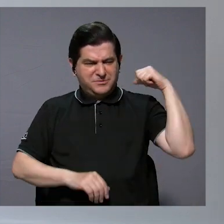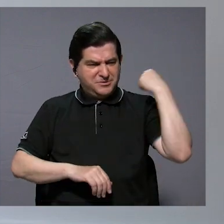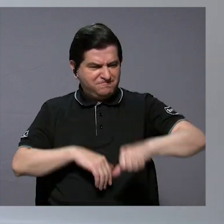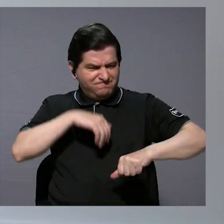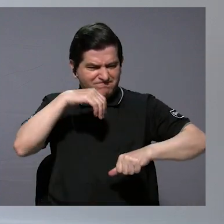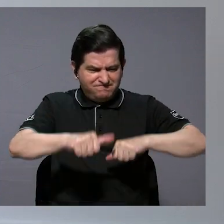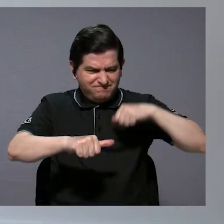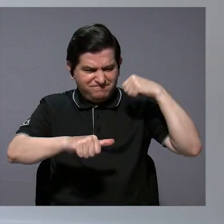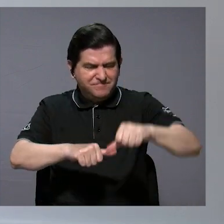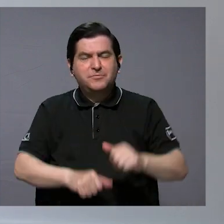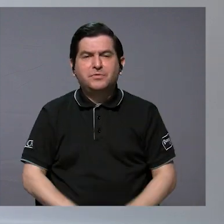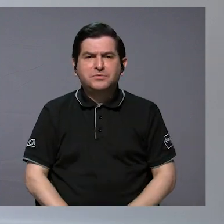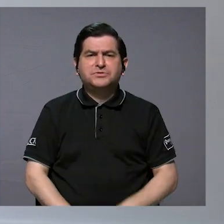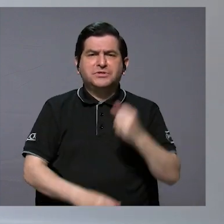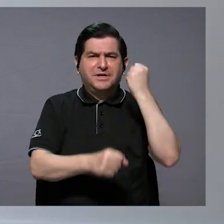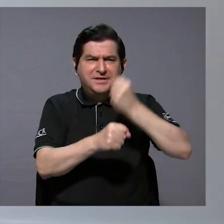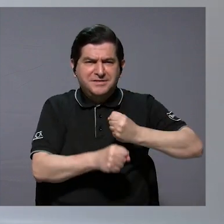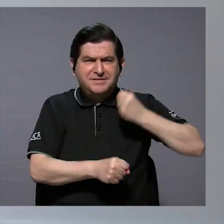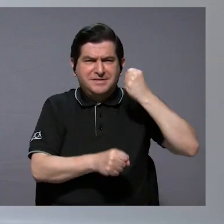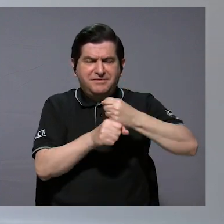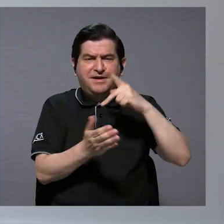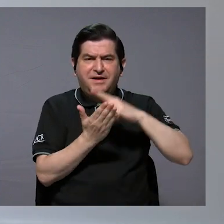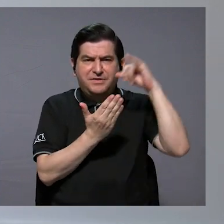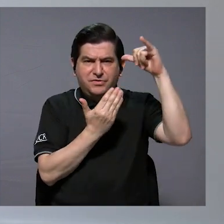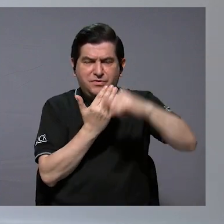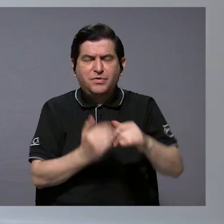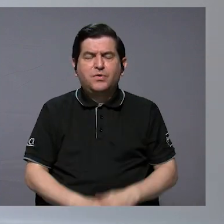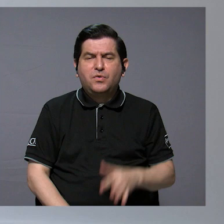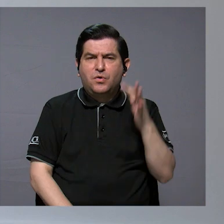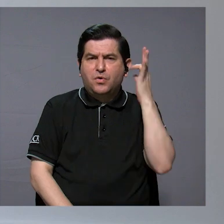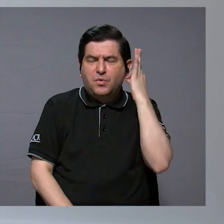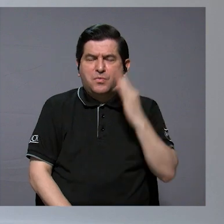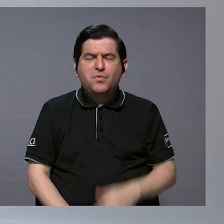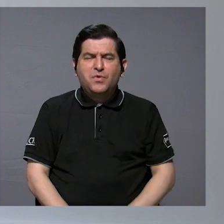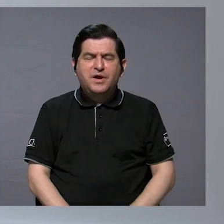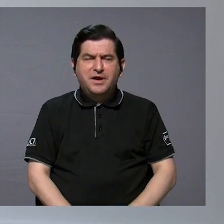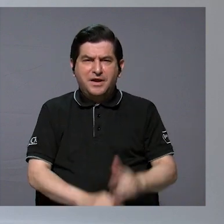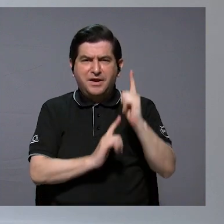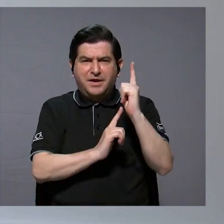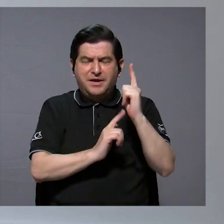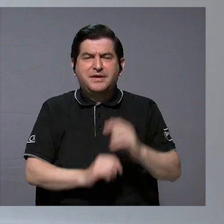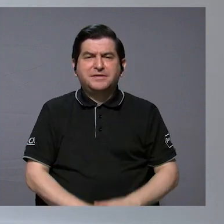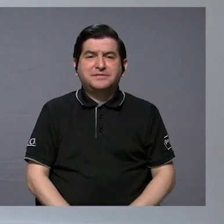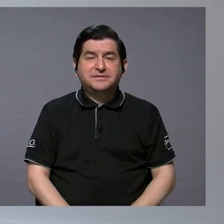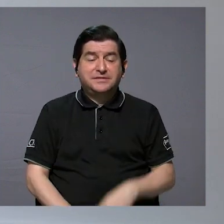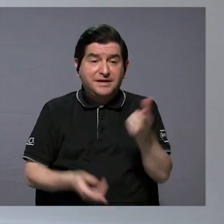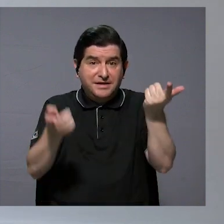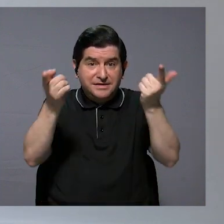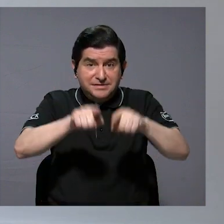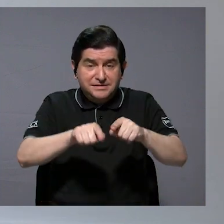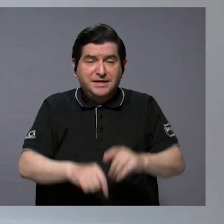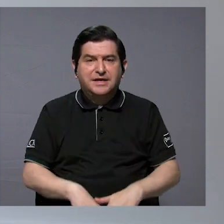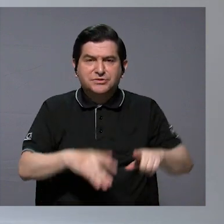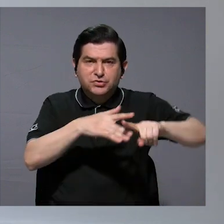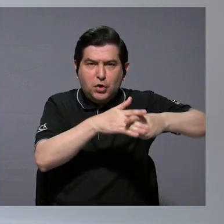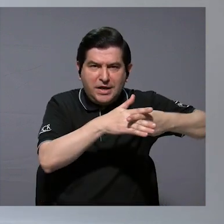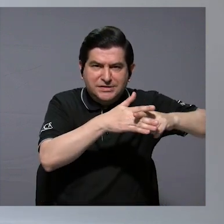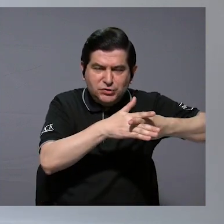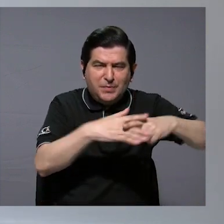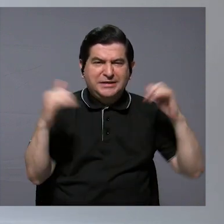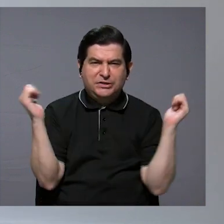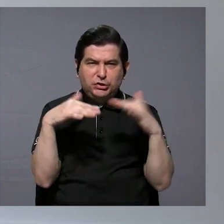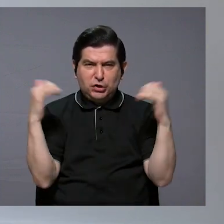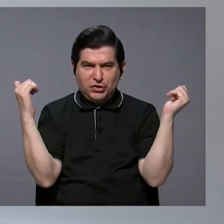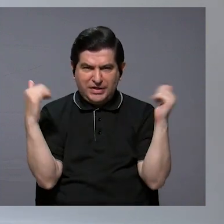dimos cuenta que la lucha, por ejemplo, habíamos trabajado un proyecto con las mujeres armadas que tenía que ver con las armas